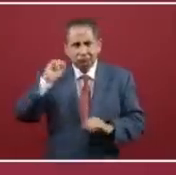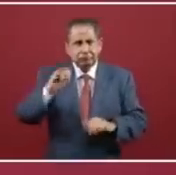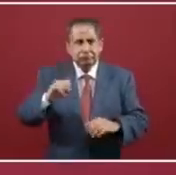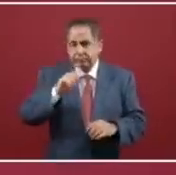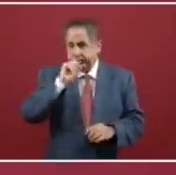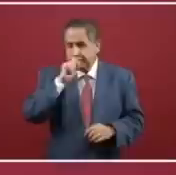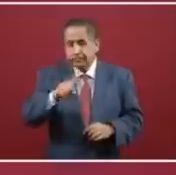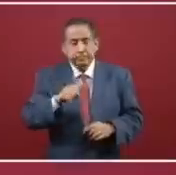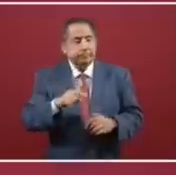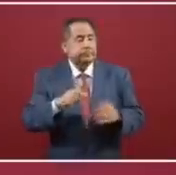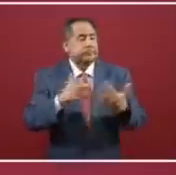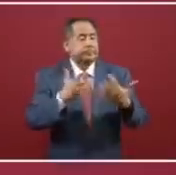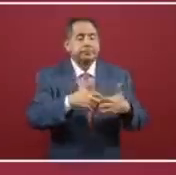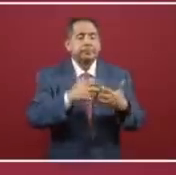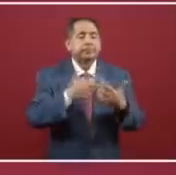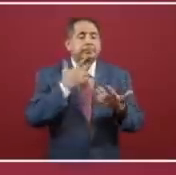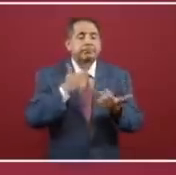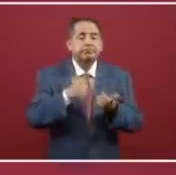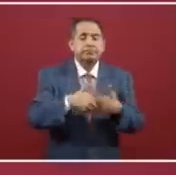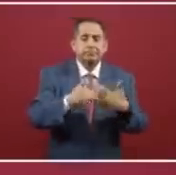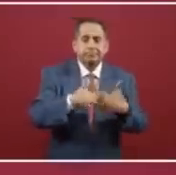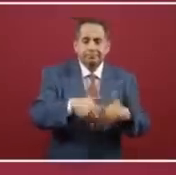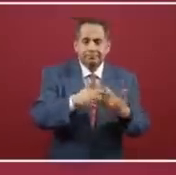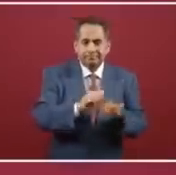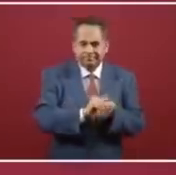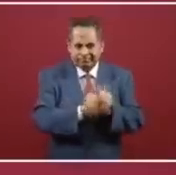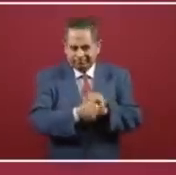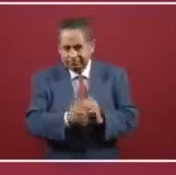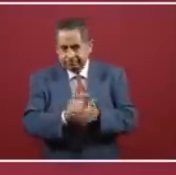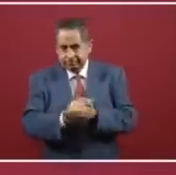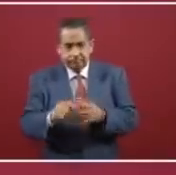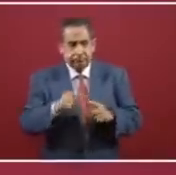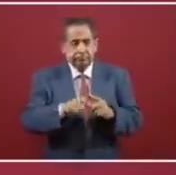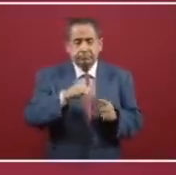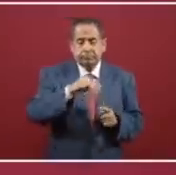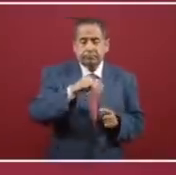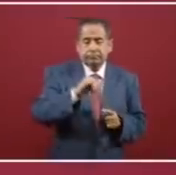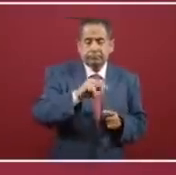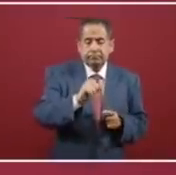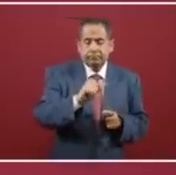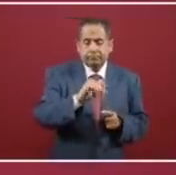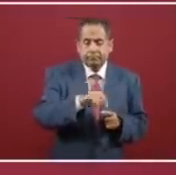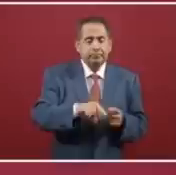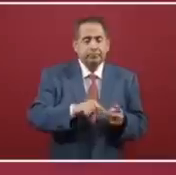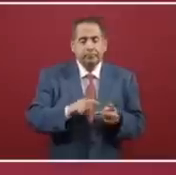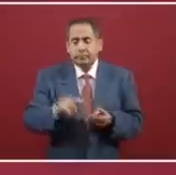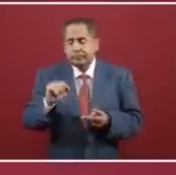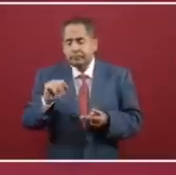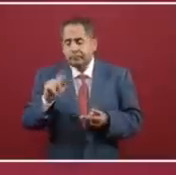de la refinería de minatitlán y de salina cruz